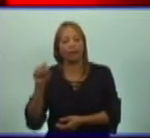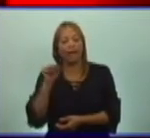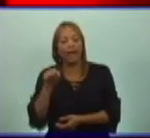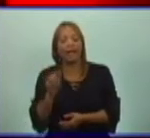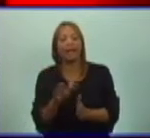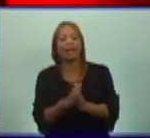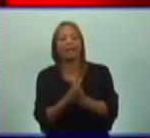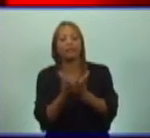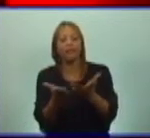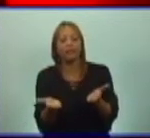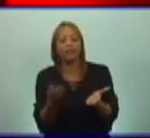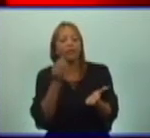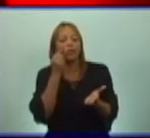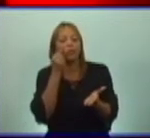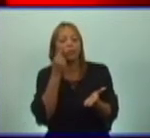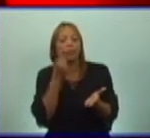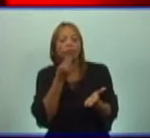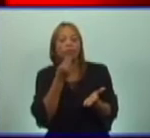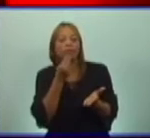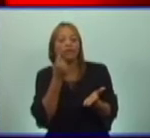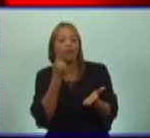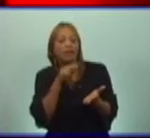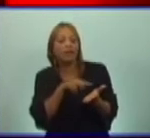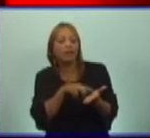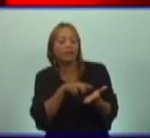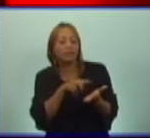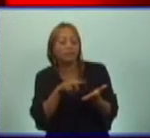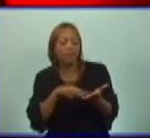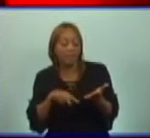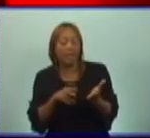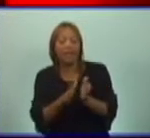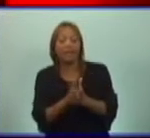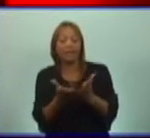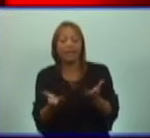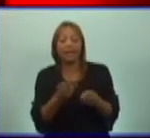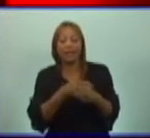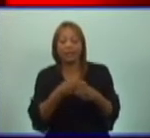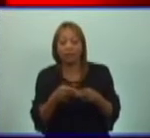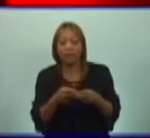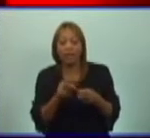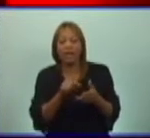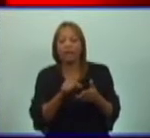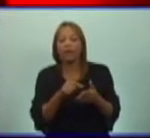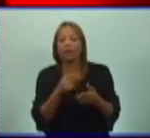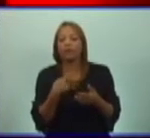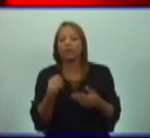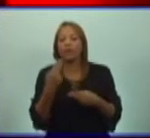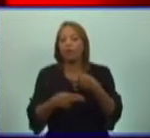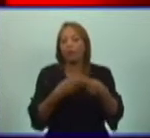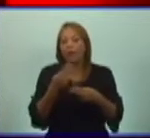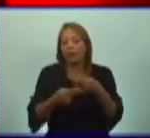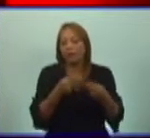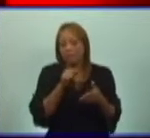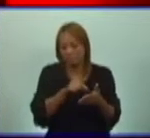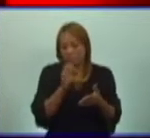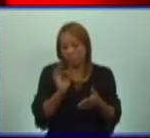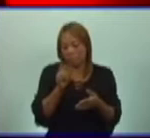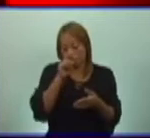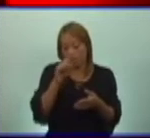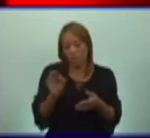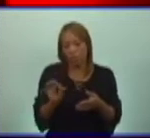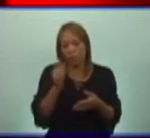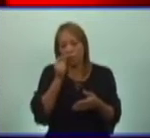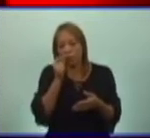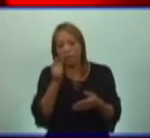libreta podemos ver que es su libreta de historia de Cuba, que cuando Giancarlo vaya a realizar este trabajo práctico